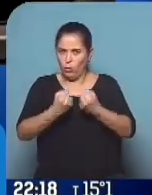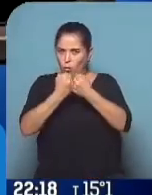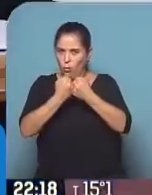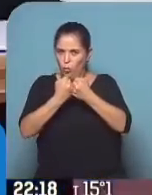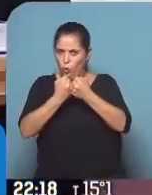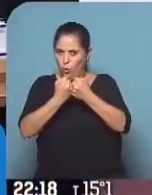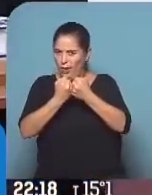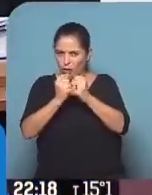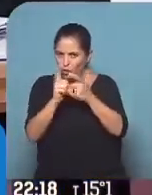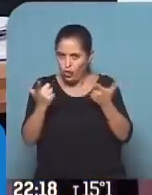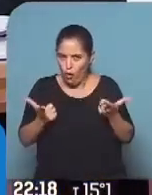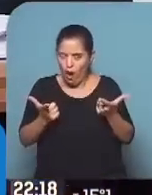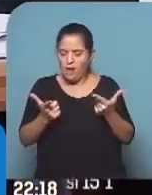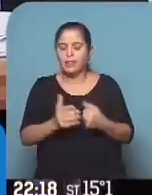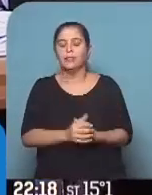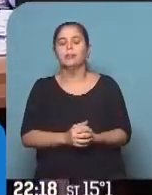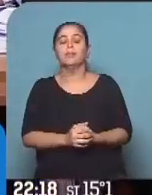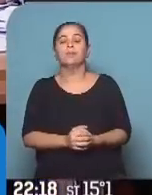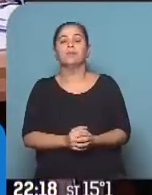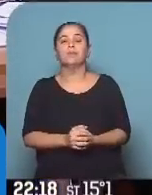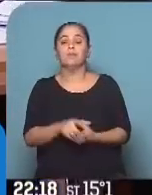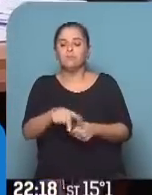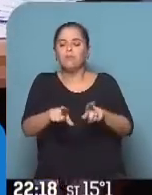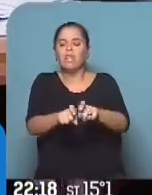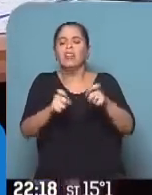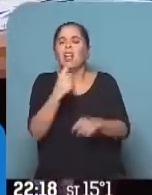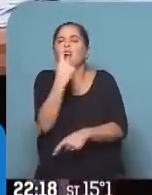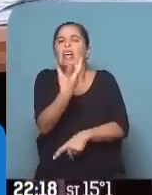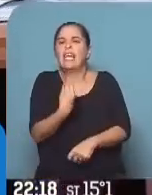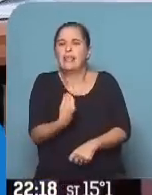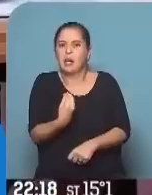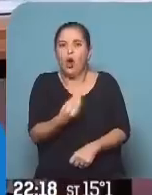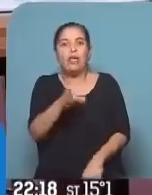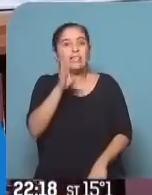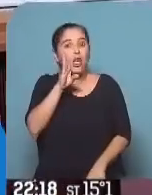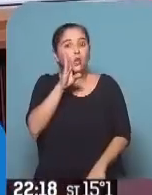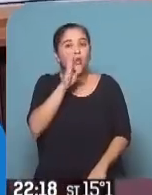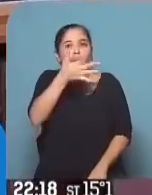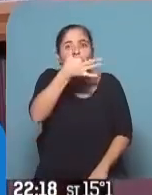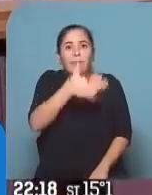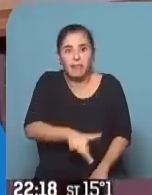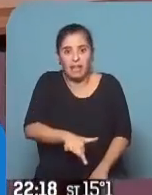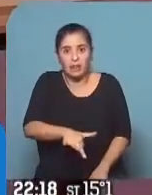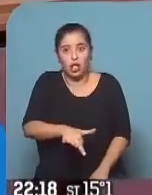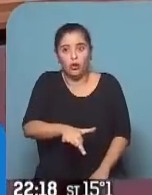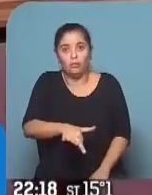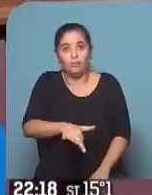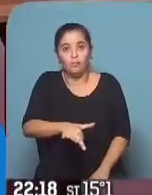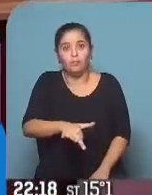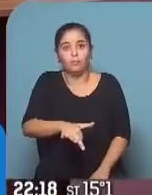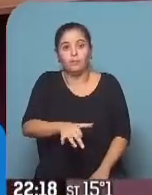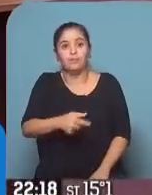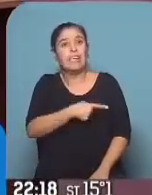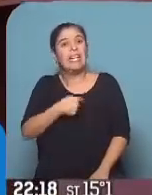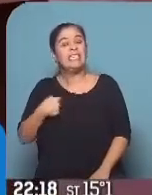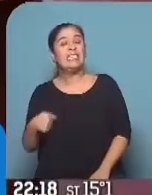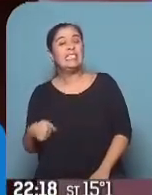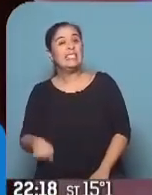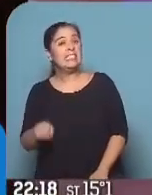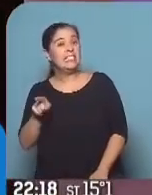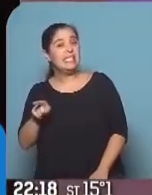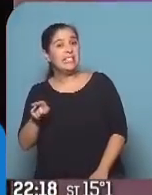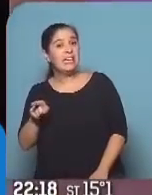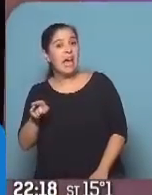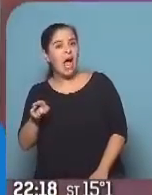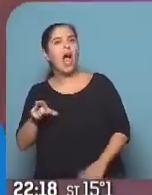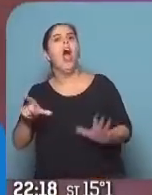el no acuerdo, es que los Estados Unidos interpretaron que los chinos, por las señales que les daban, les iban a mostrar el texto de las leyes